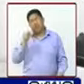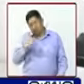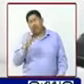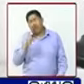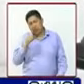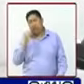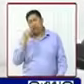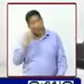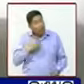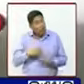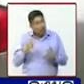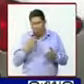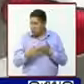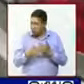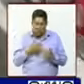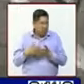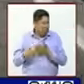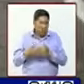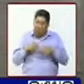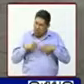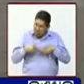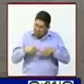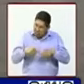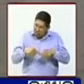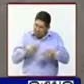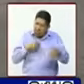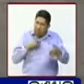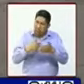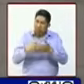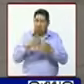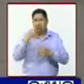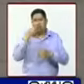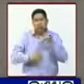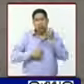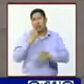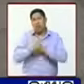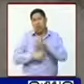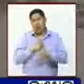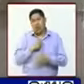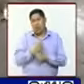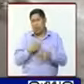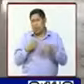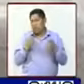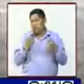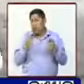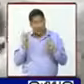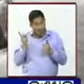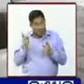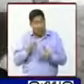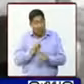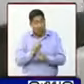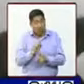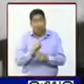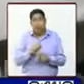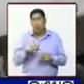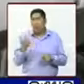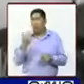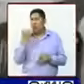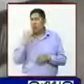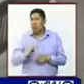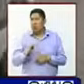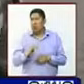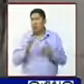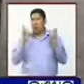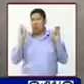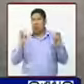estos días hasta fin de año para poder, bueno, rescatar, si es que es, si es lo posible, a otras menores que estuvieran